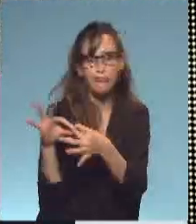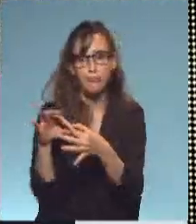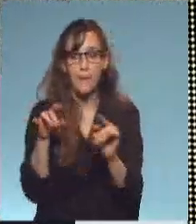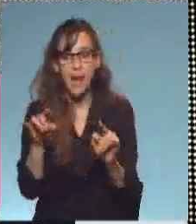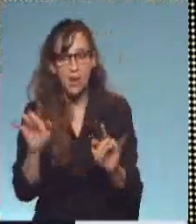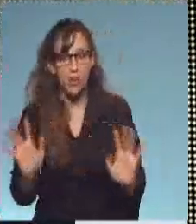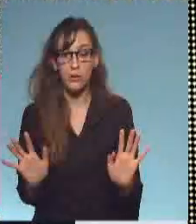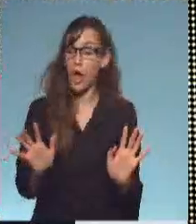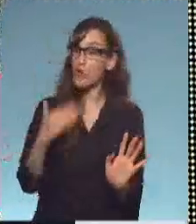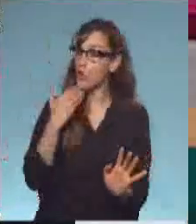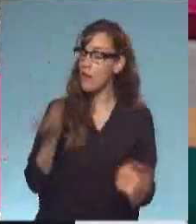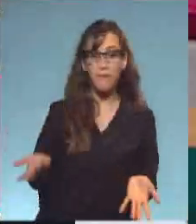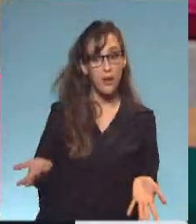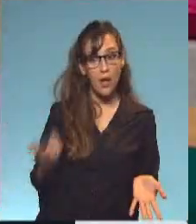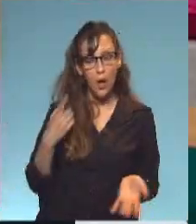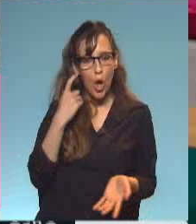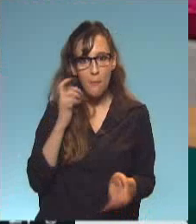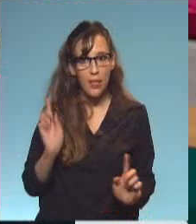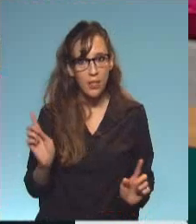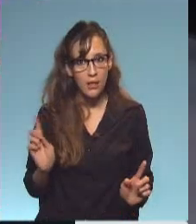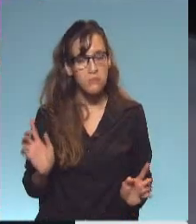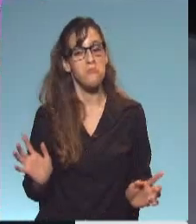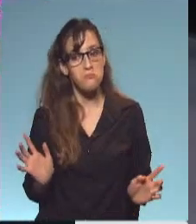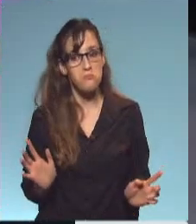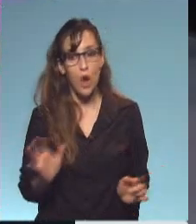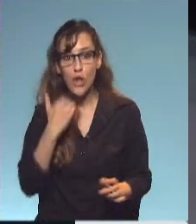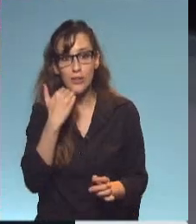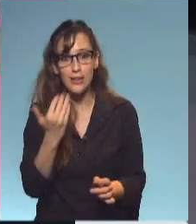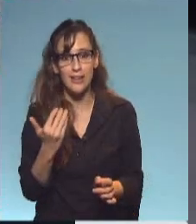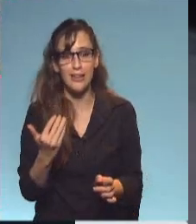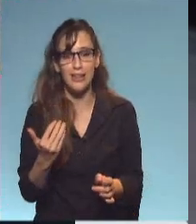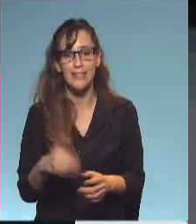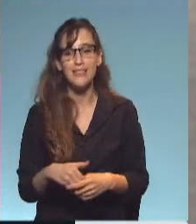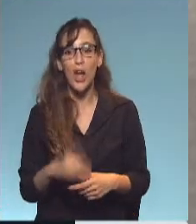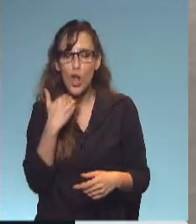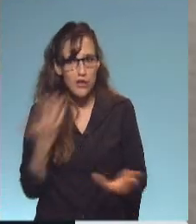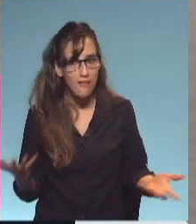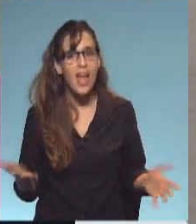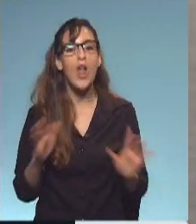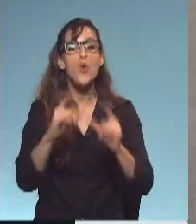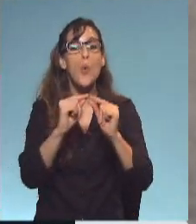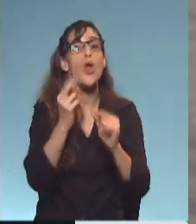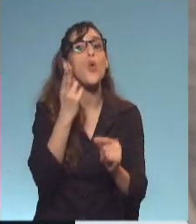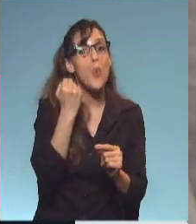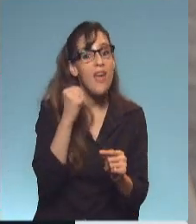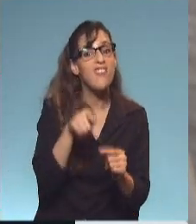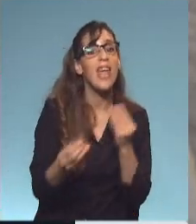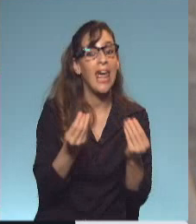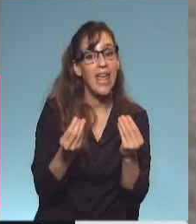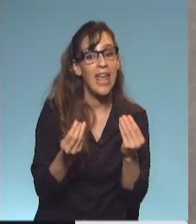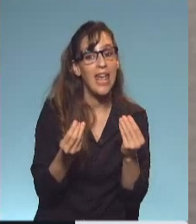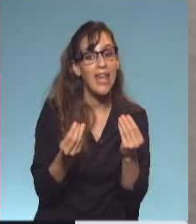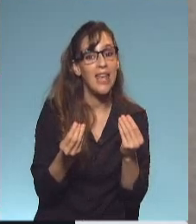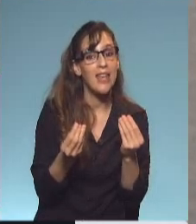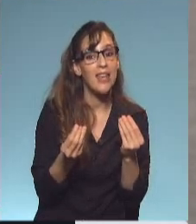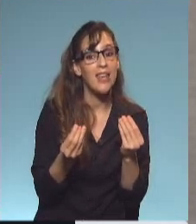cosas. Qué bien. Acá me dicen, te vamos a cascar. No. Después, fuera de cámara, le vamos a decir qué hacen las mujeres cuando se dice esa